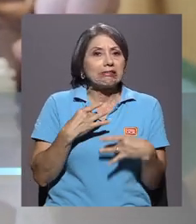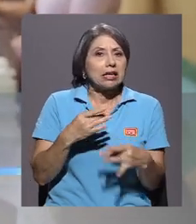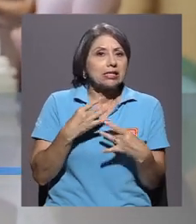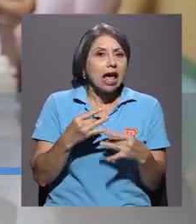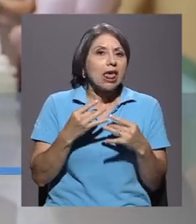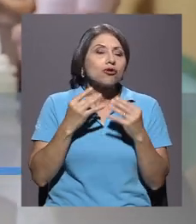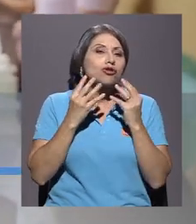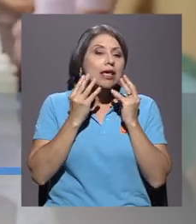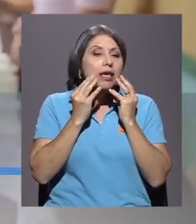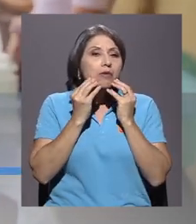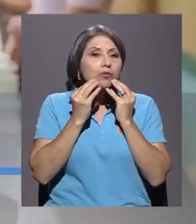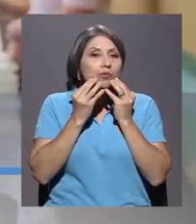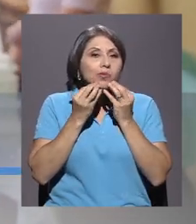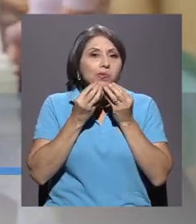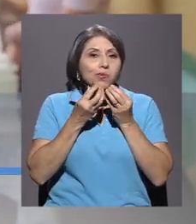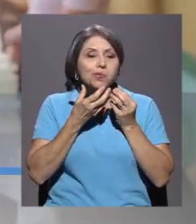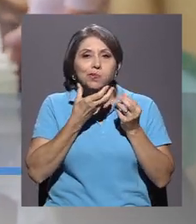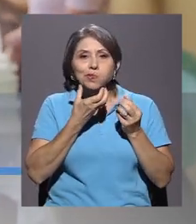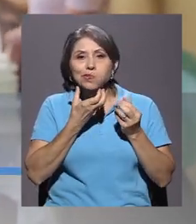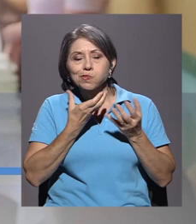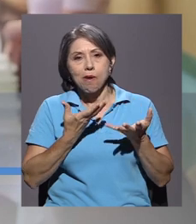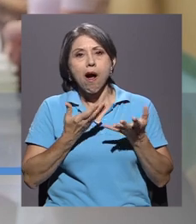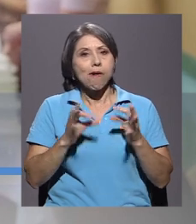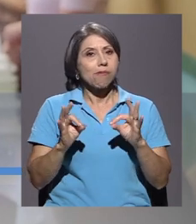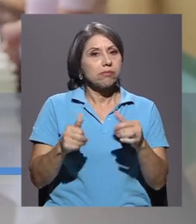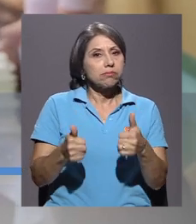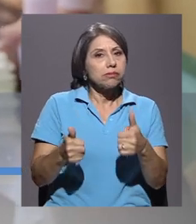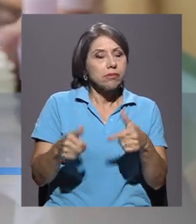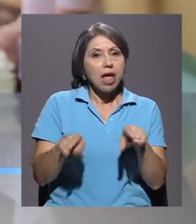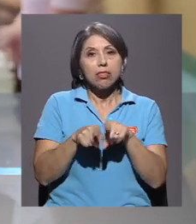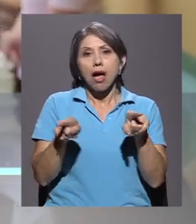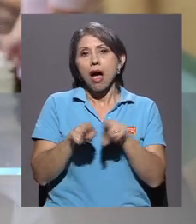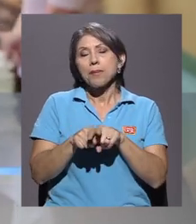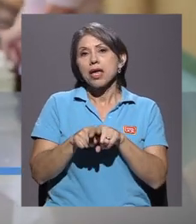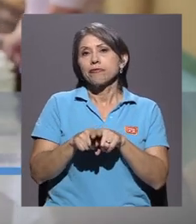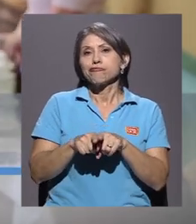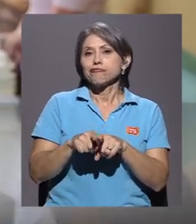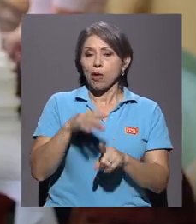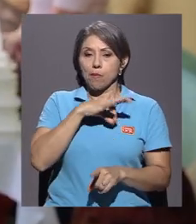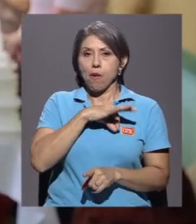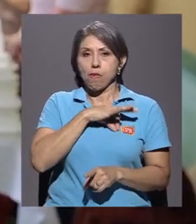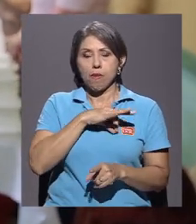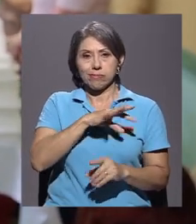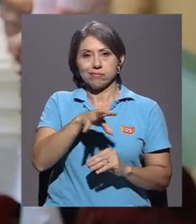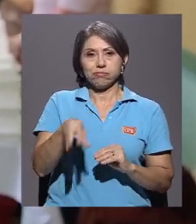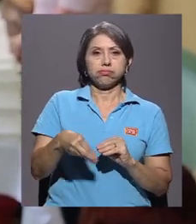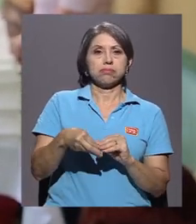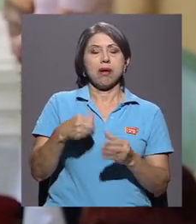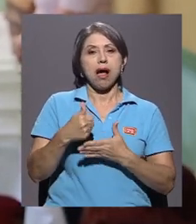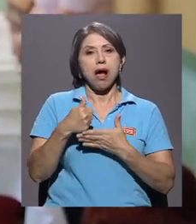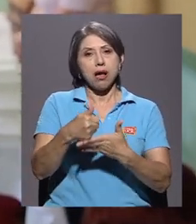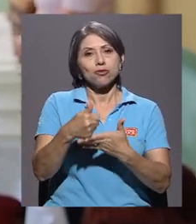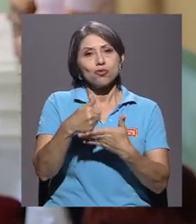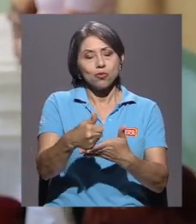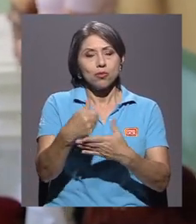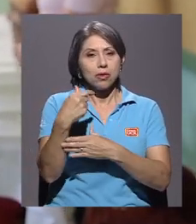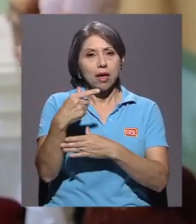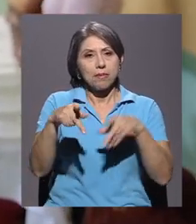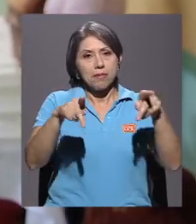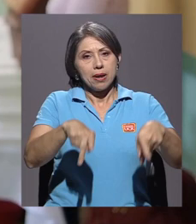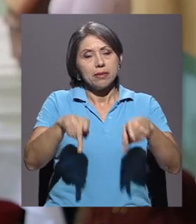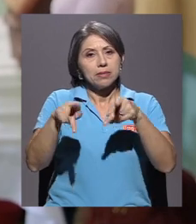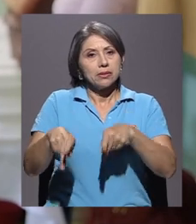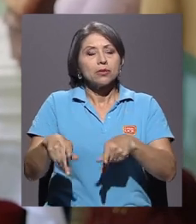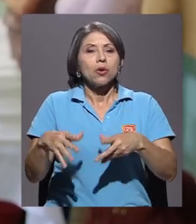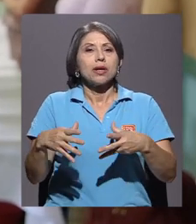crezca ahí la barba, está como muy chiva, además de que ofrece como el plus de que ayuda como para las personas que